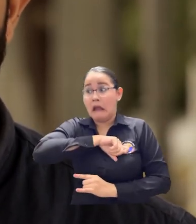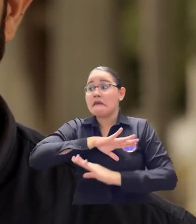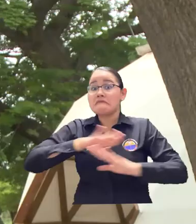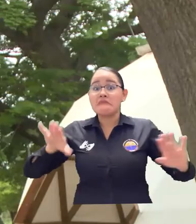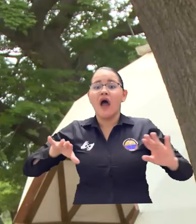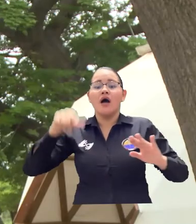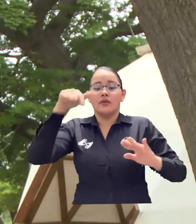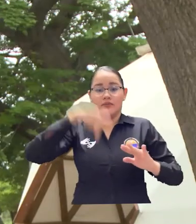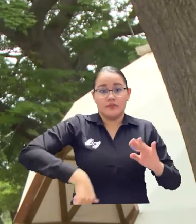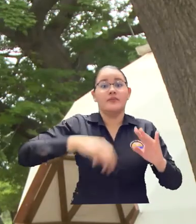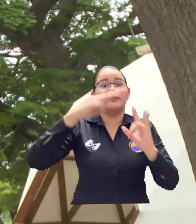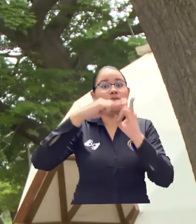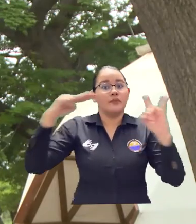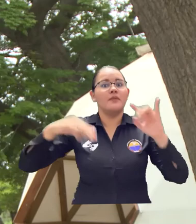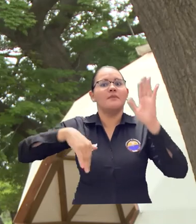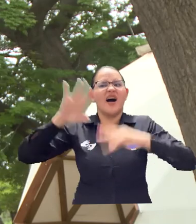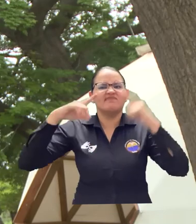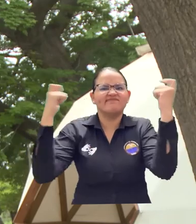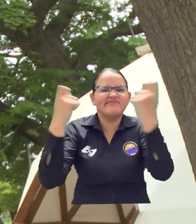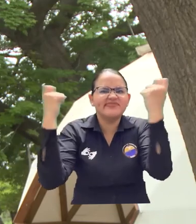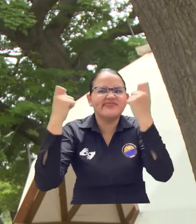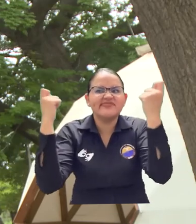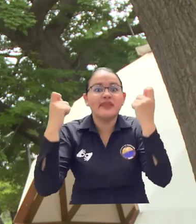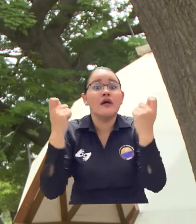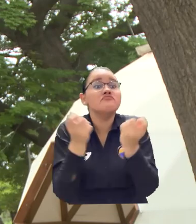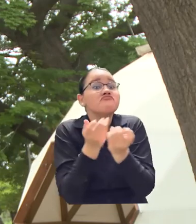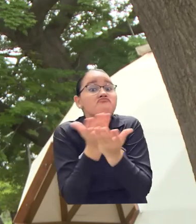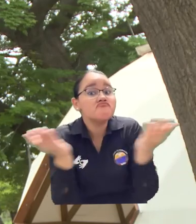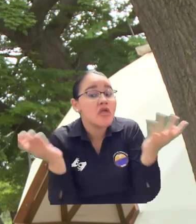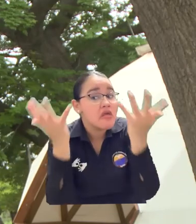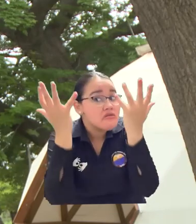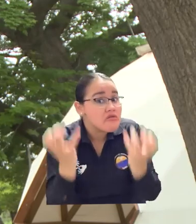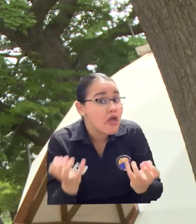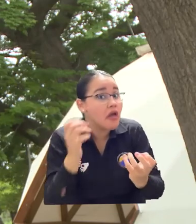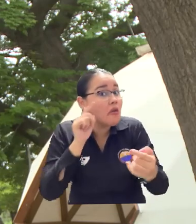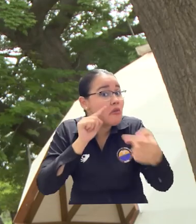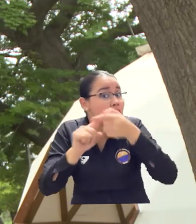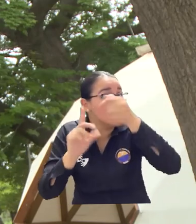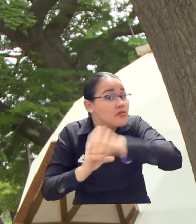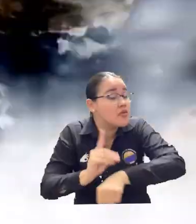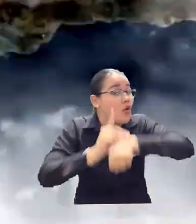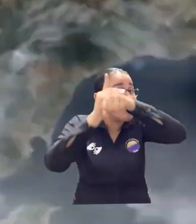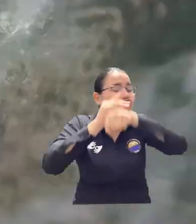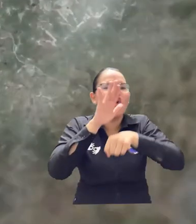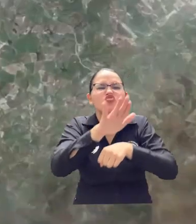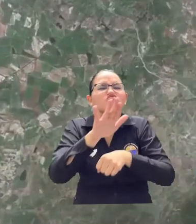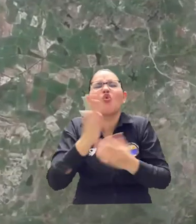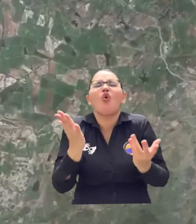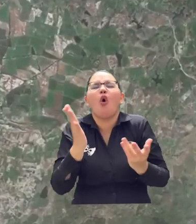Mar, cuyo plazo máximo de solicitud es el 15 de septiembre del presente año.